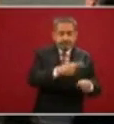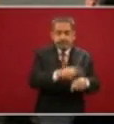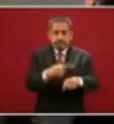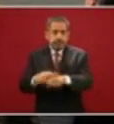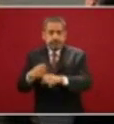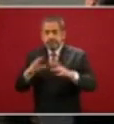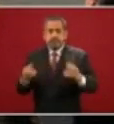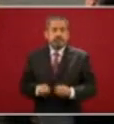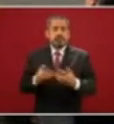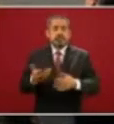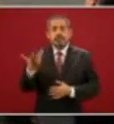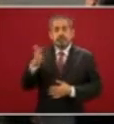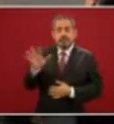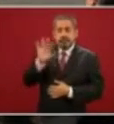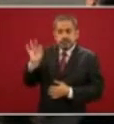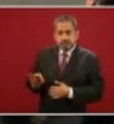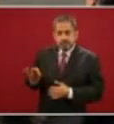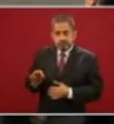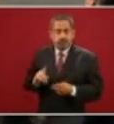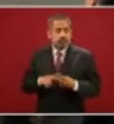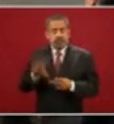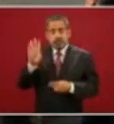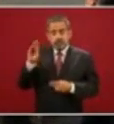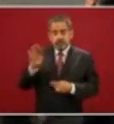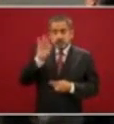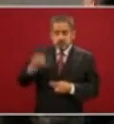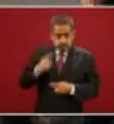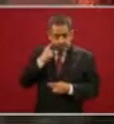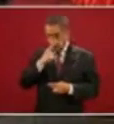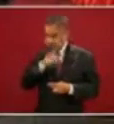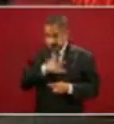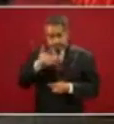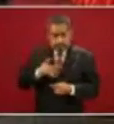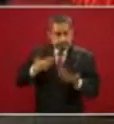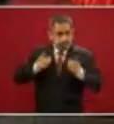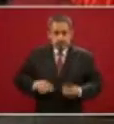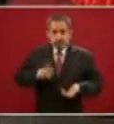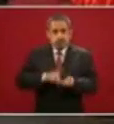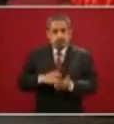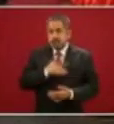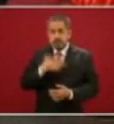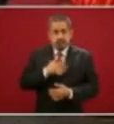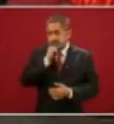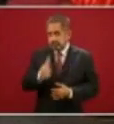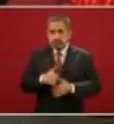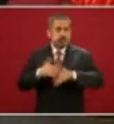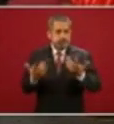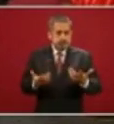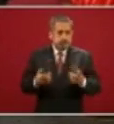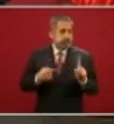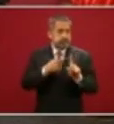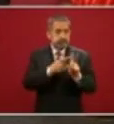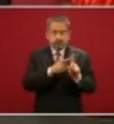10% y el 90% son asintomáticos. Y todos ellos, los contactos, se ponen